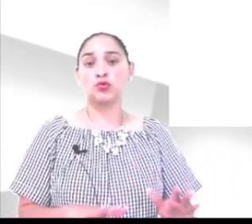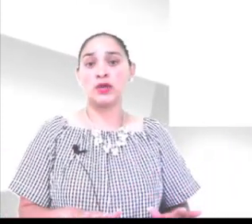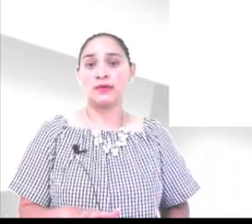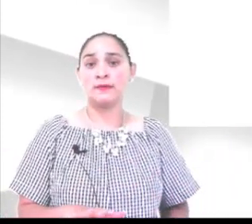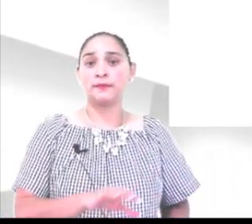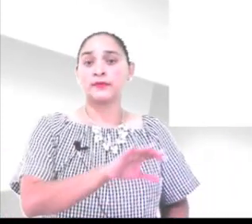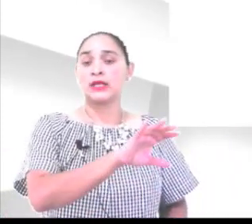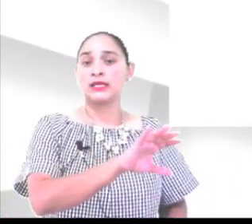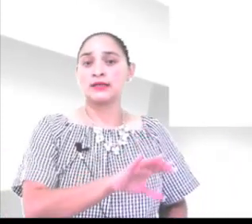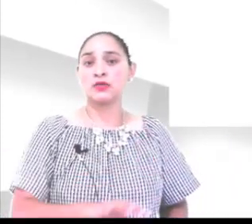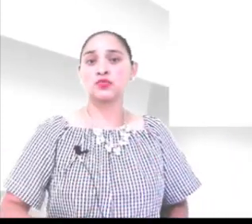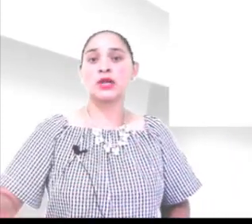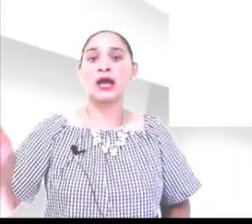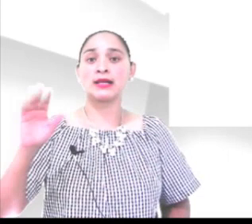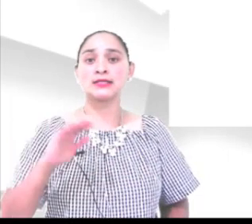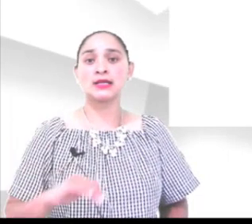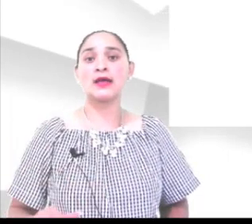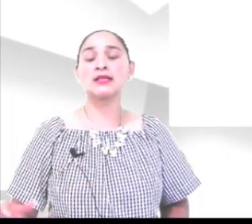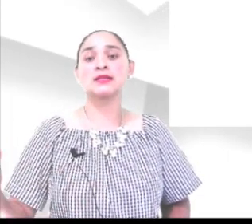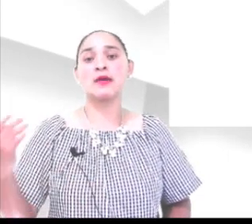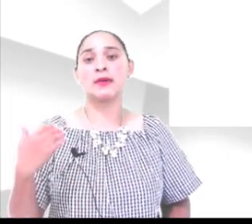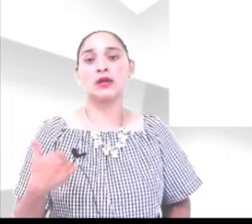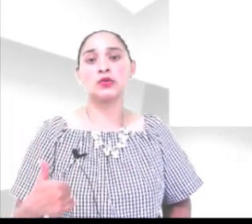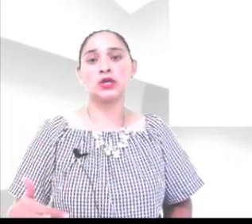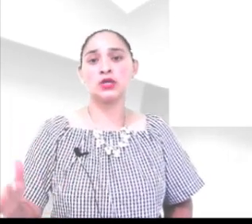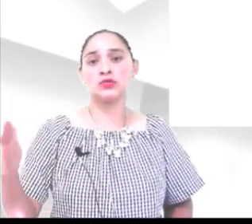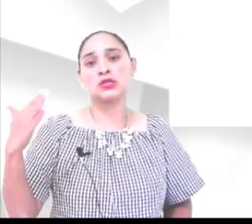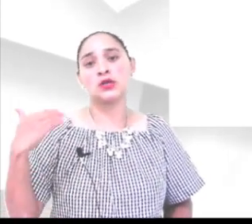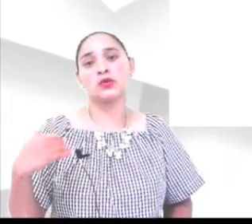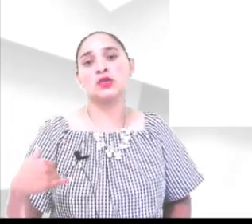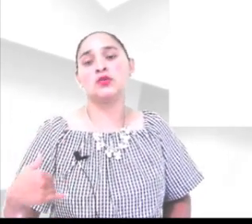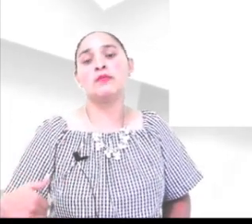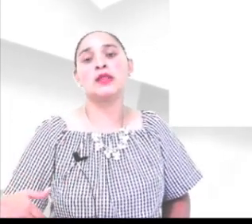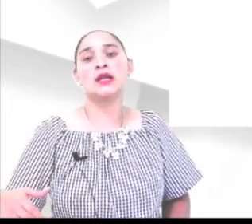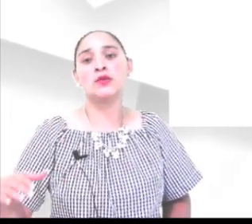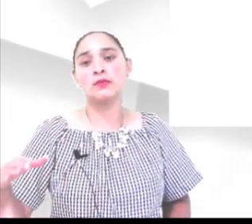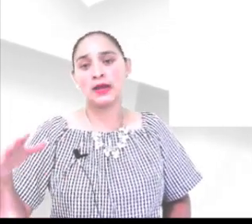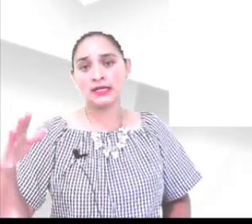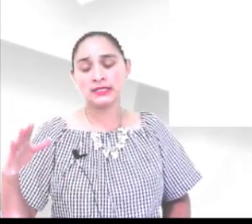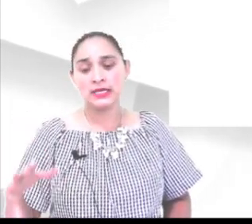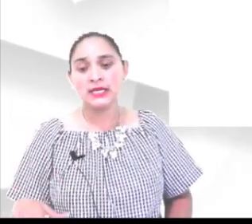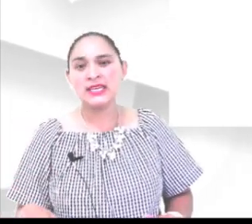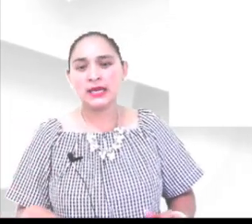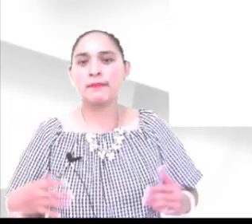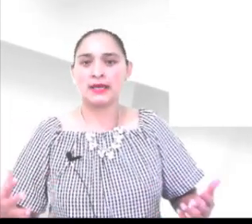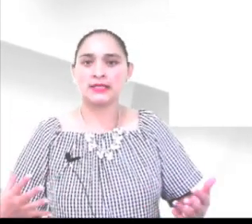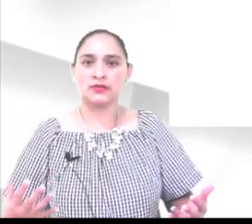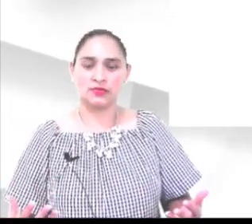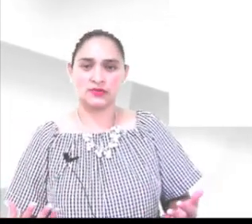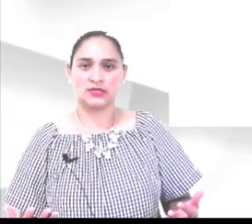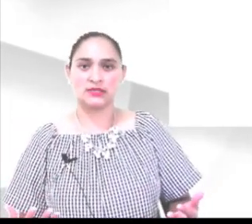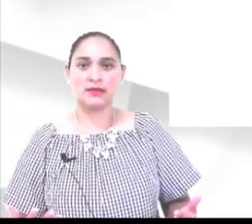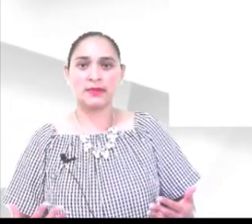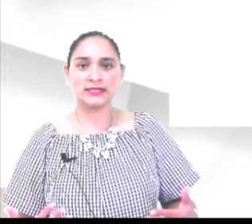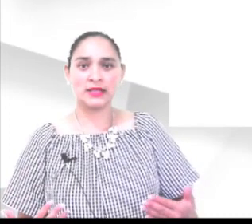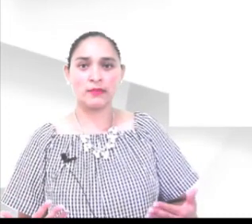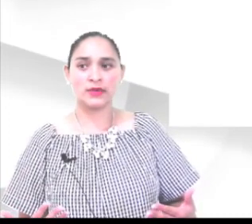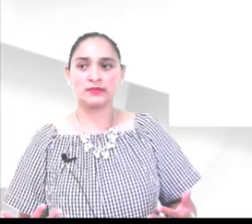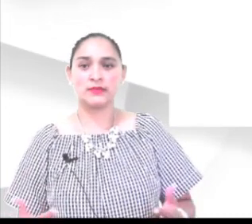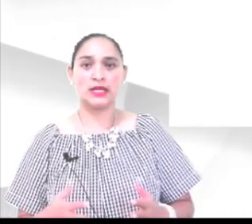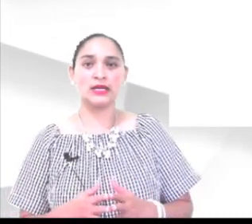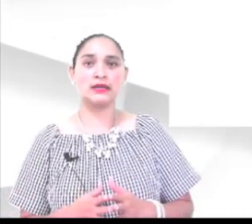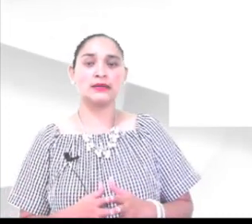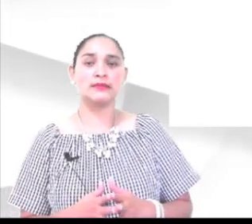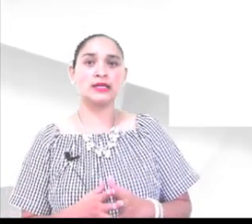cuando llueve, esa basura es arrastrada, se va para los ríos y de los ríos va a dar a los mares. ¿Y qué pasa entonces? ¿Qué pasa